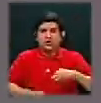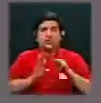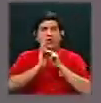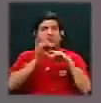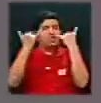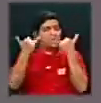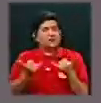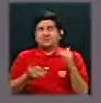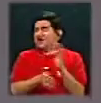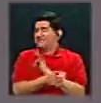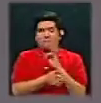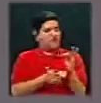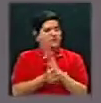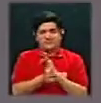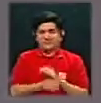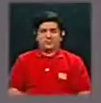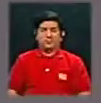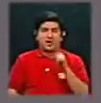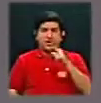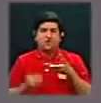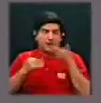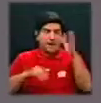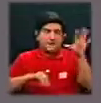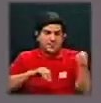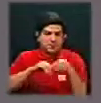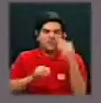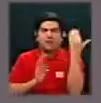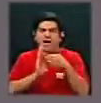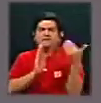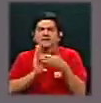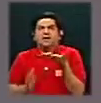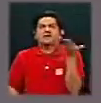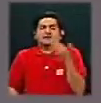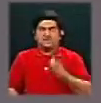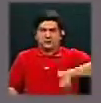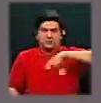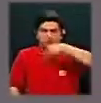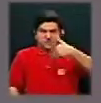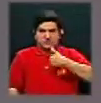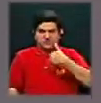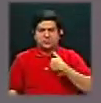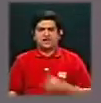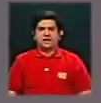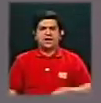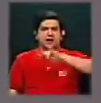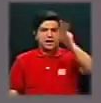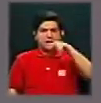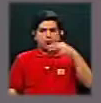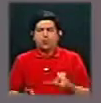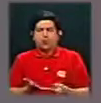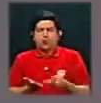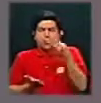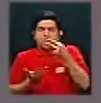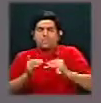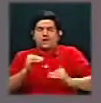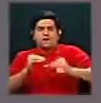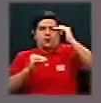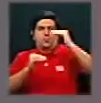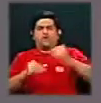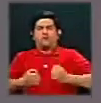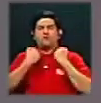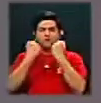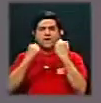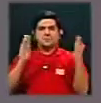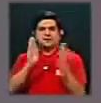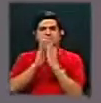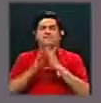está agotado, uh-huh. Un elemento adicional que ha venido afectando es el hecho de que tenemos un colón sobrevalorado, un colón fuerte frente al